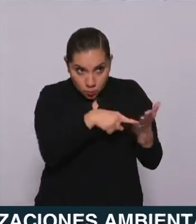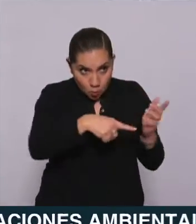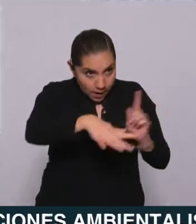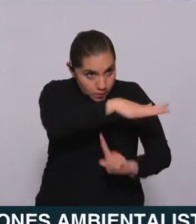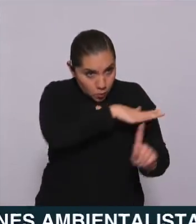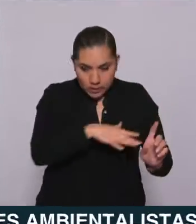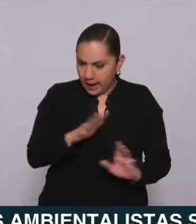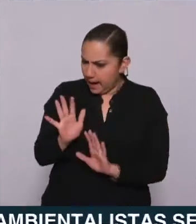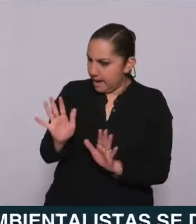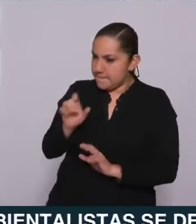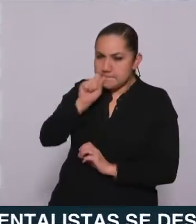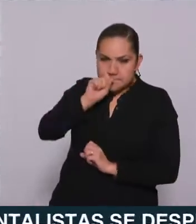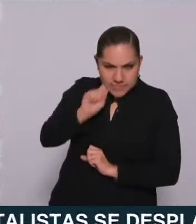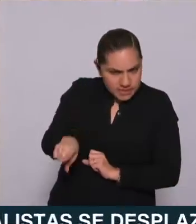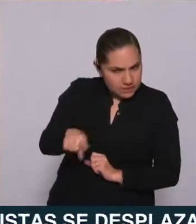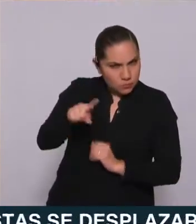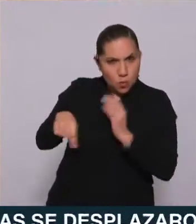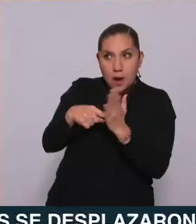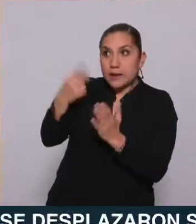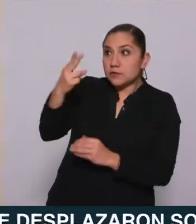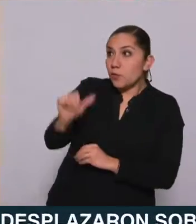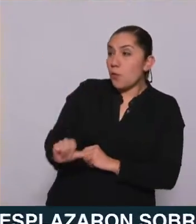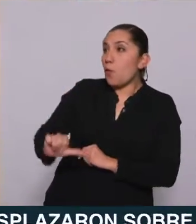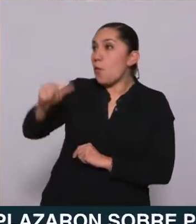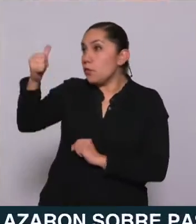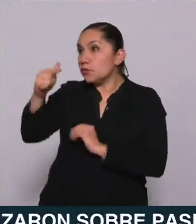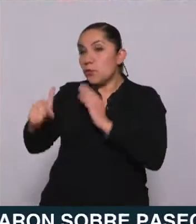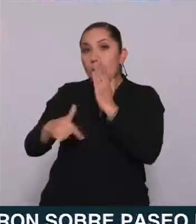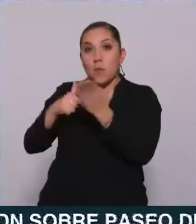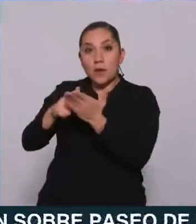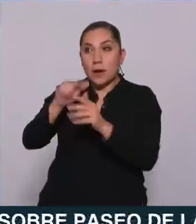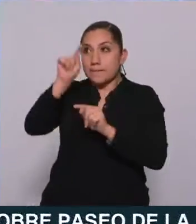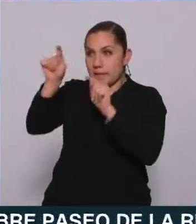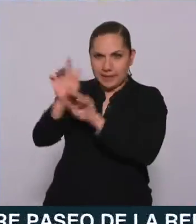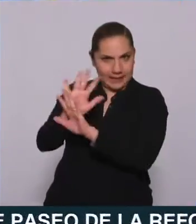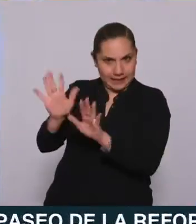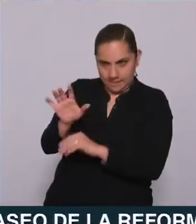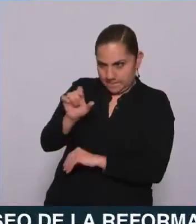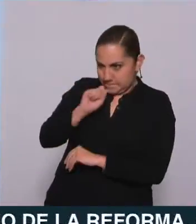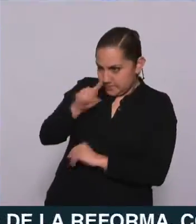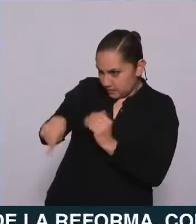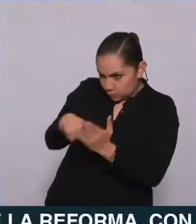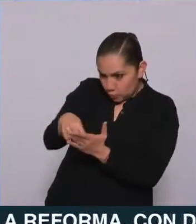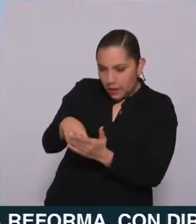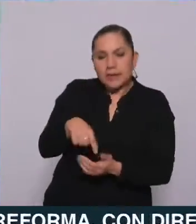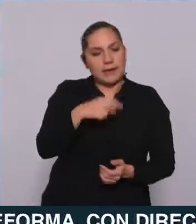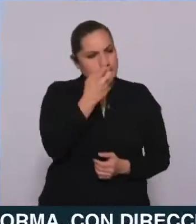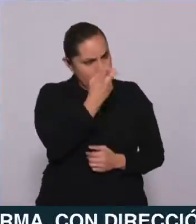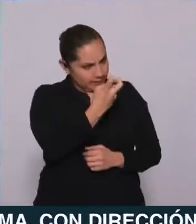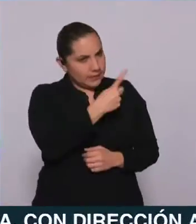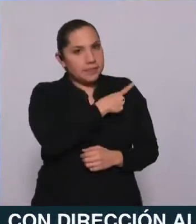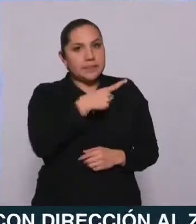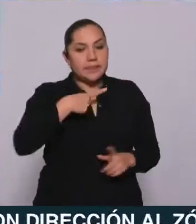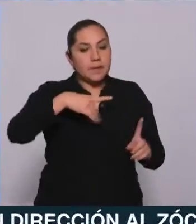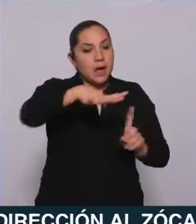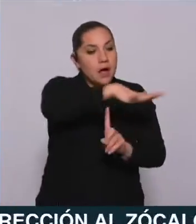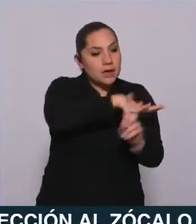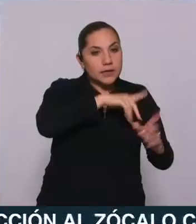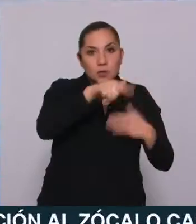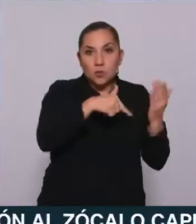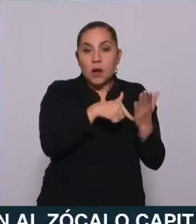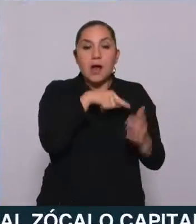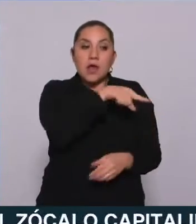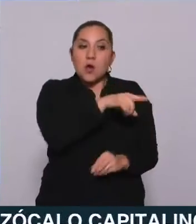ir a otra alcaldía o a la explanada de la alcaldía. Tendrán que hacerlo en la misma colonia de donde provenga esa Comisión de